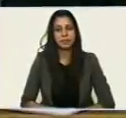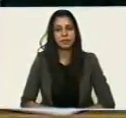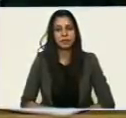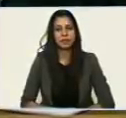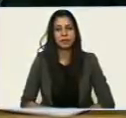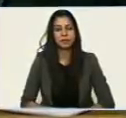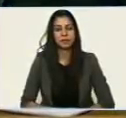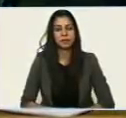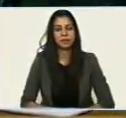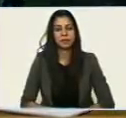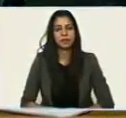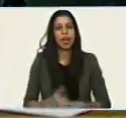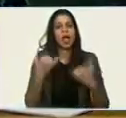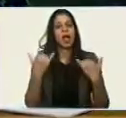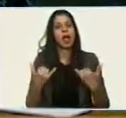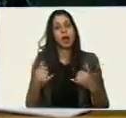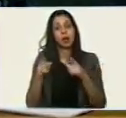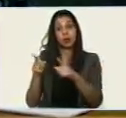Tome usted posesión.